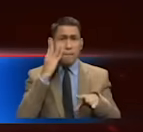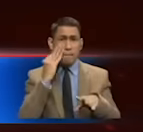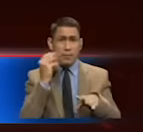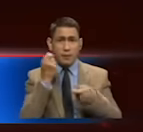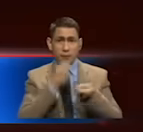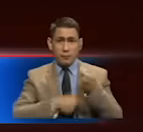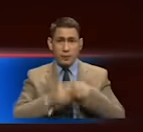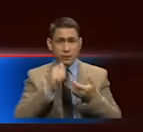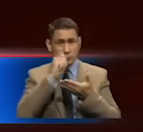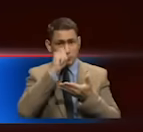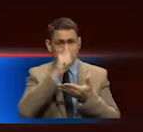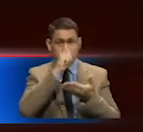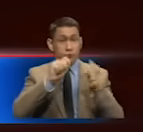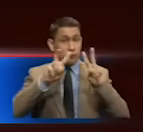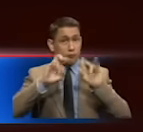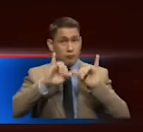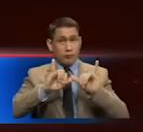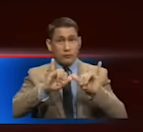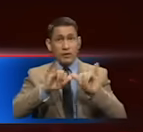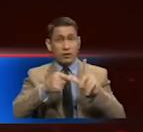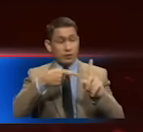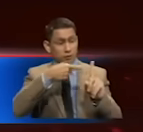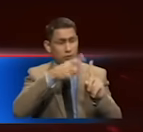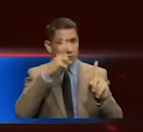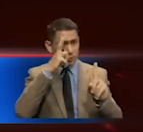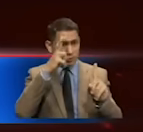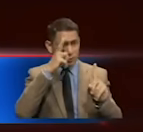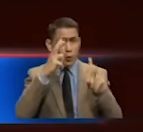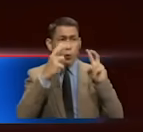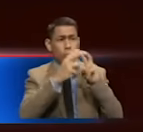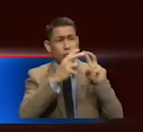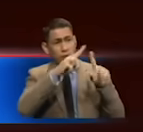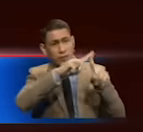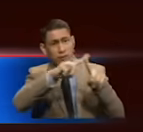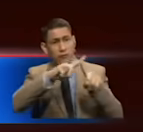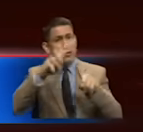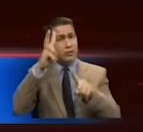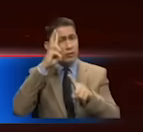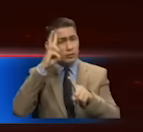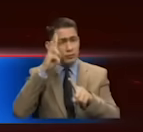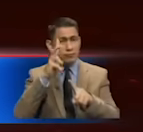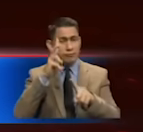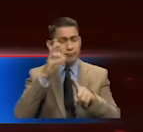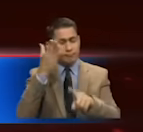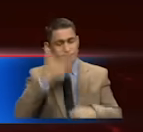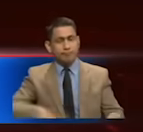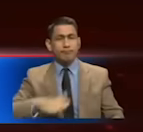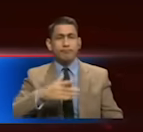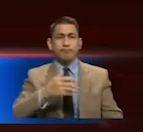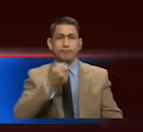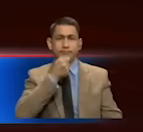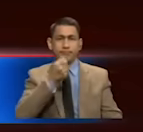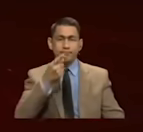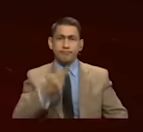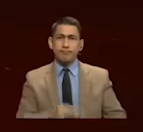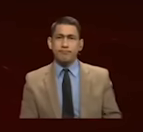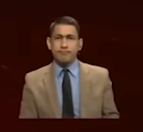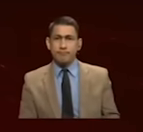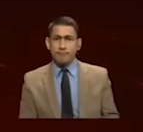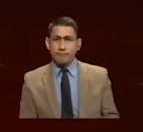Las investigaciones continúan. Ayoví no habría actuado solo. Se busca a sus cómplices. Fernando Escurra, TC